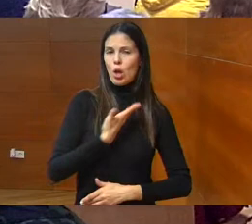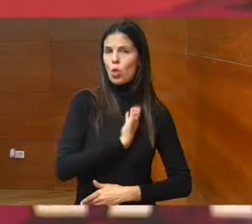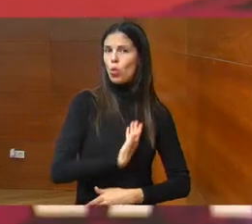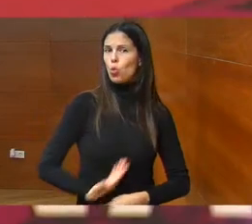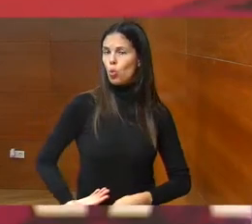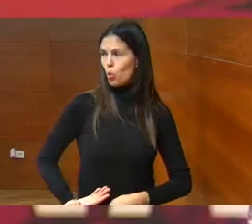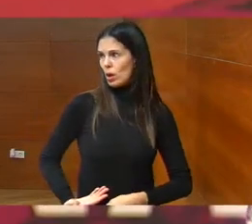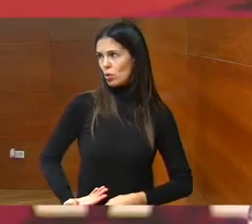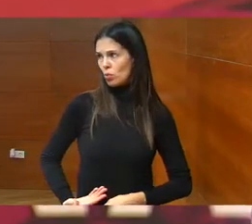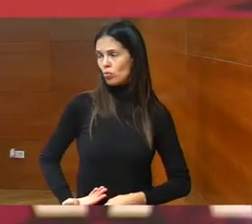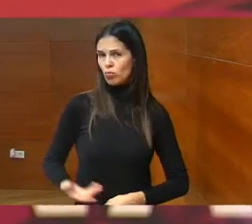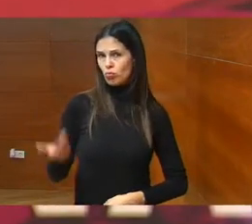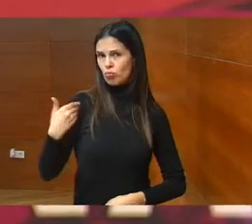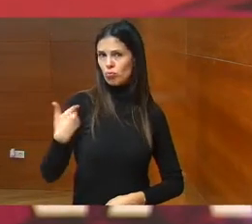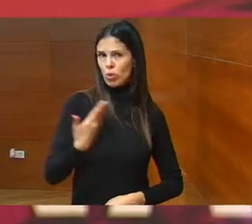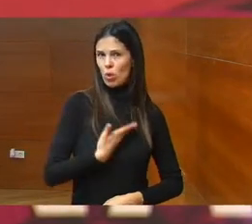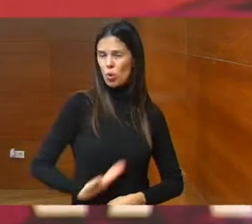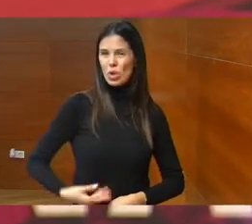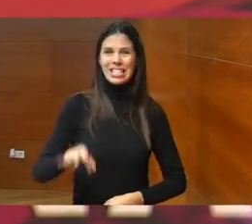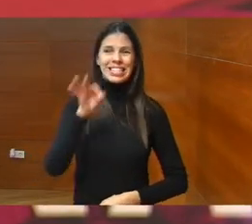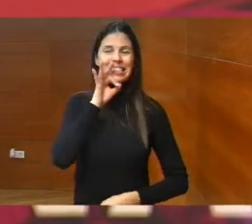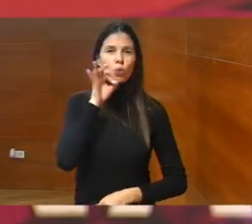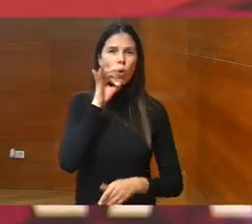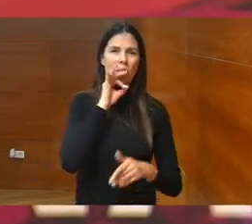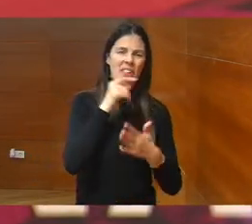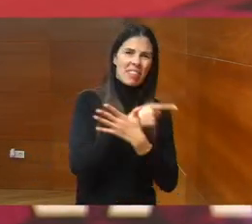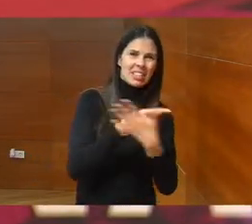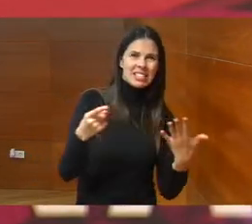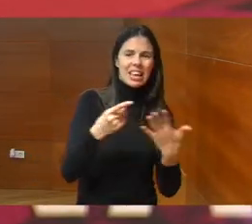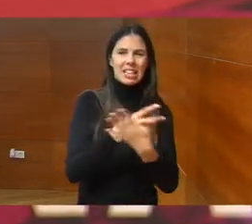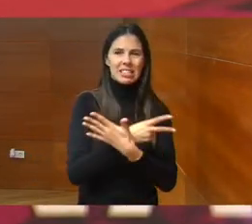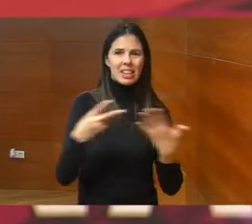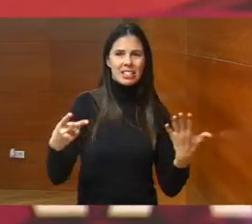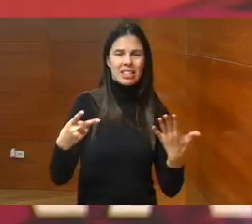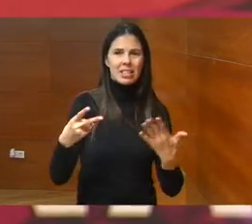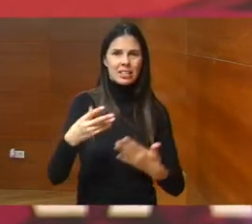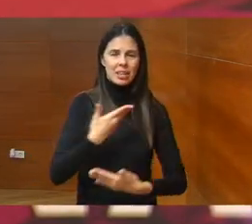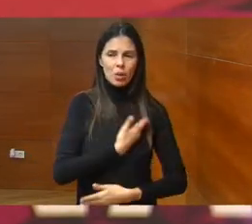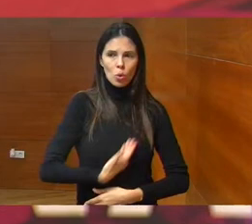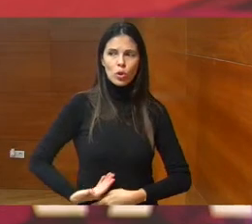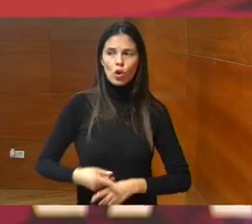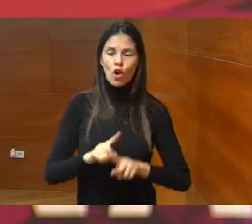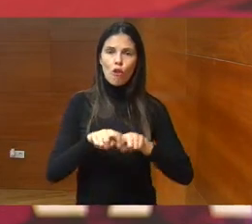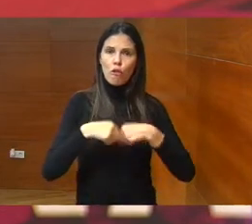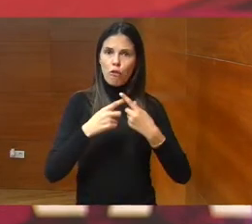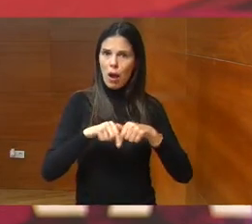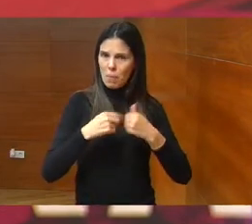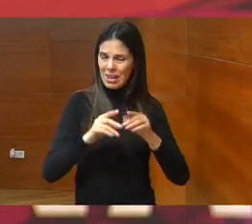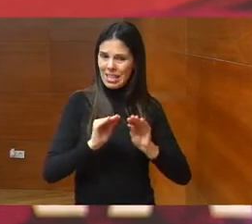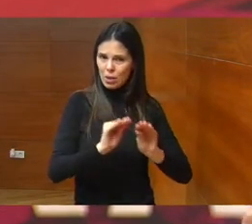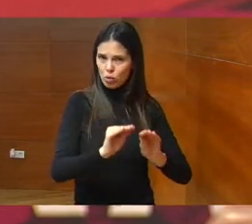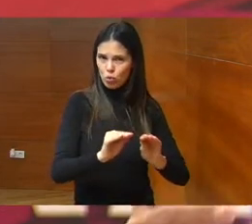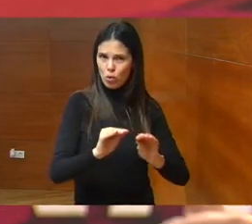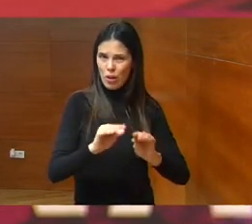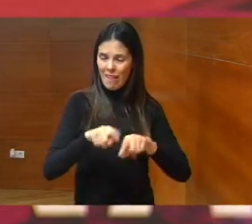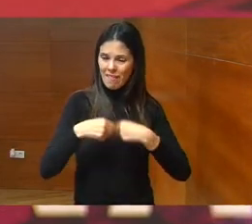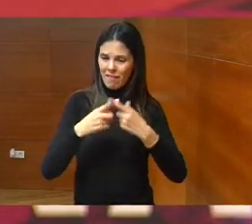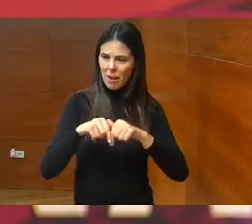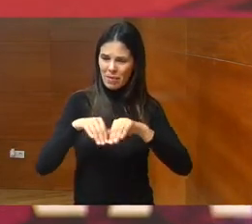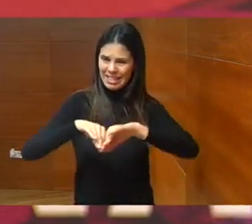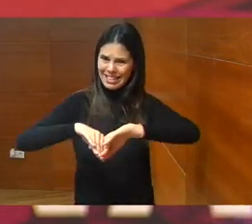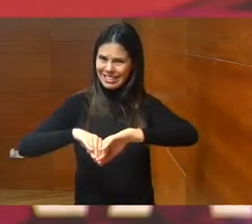Bueno desde eso culo de c6 de aceite a familia familia se desdobla digamos en